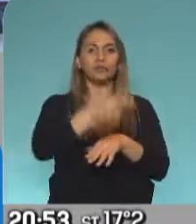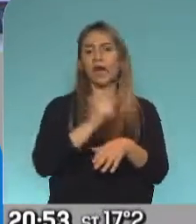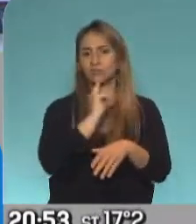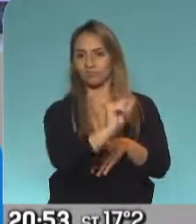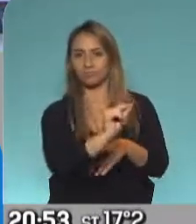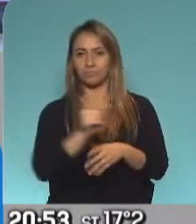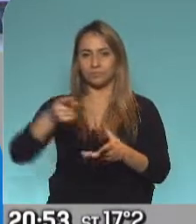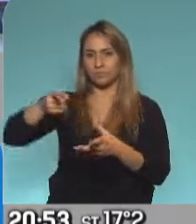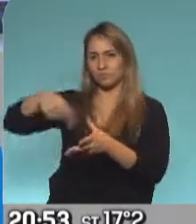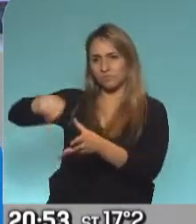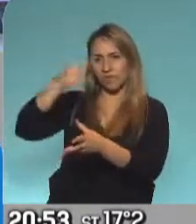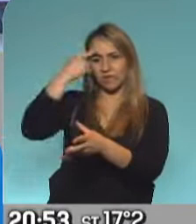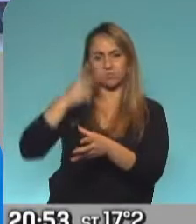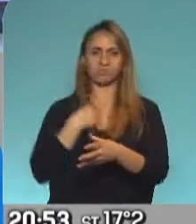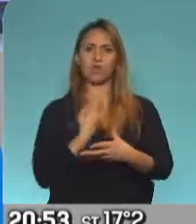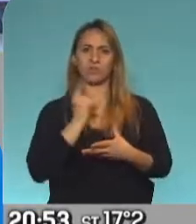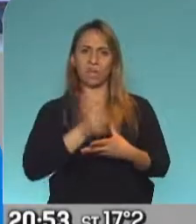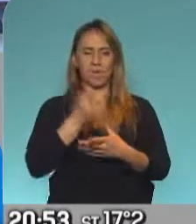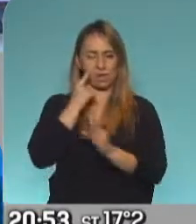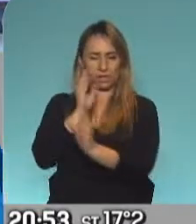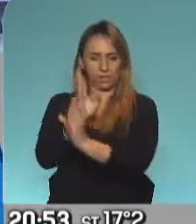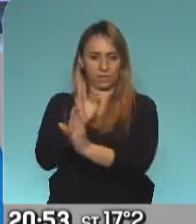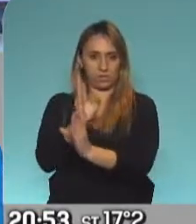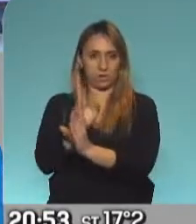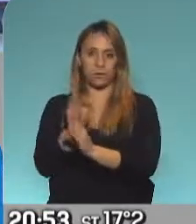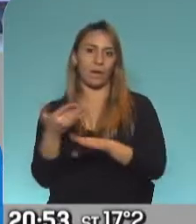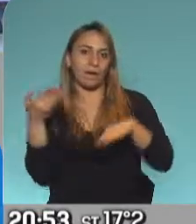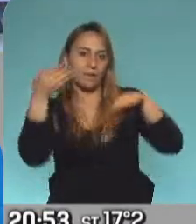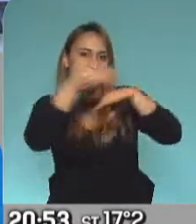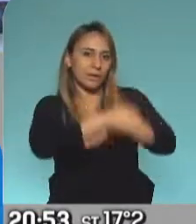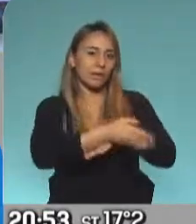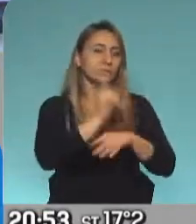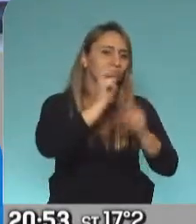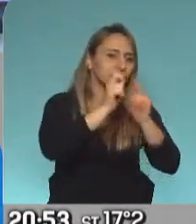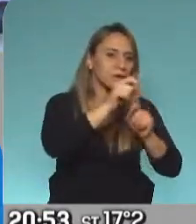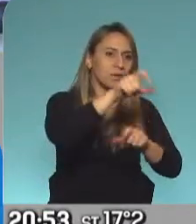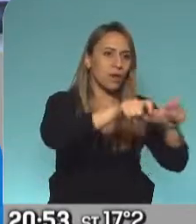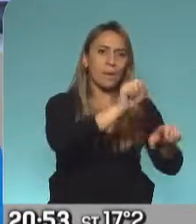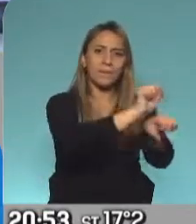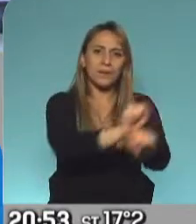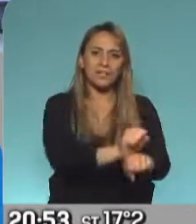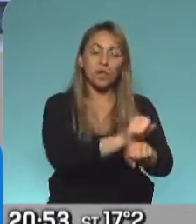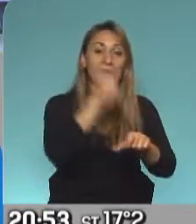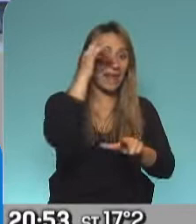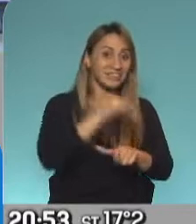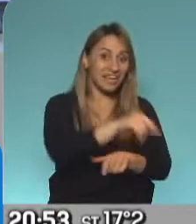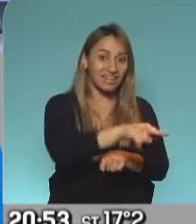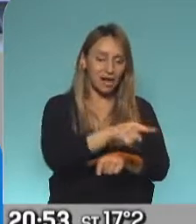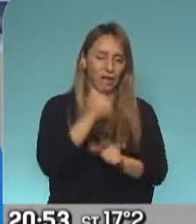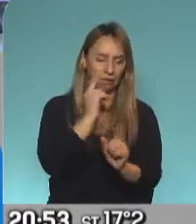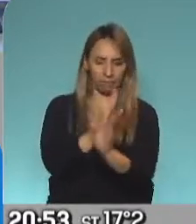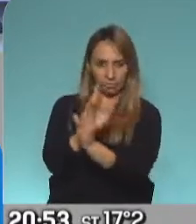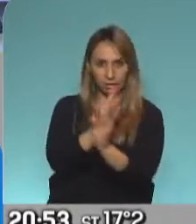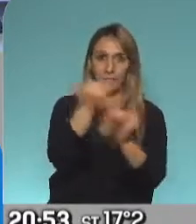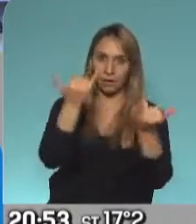fueron espiados cuando iban a visitar a los detenidos a la cárcel de ezeiza hay un solo antecedente en la historia de la defensoría